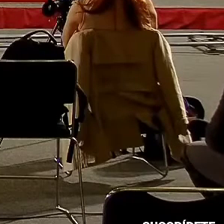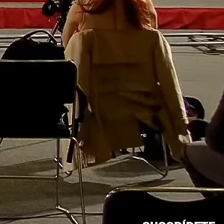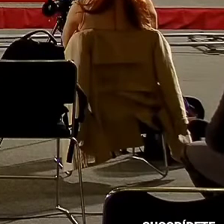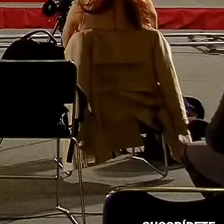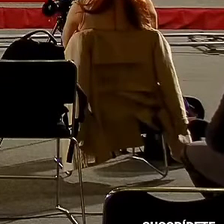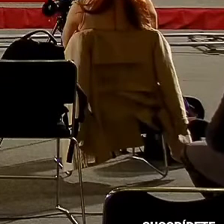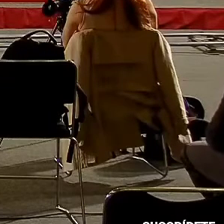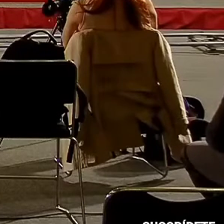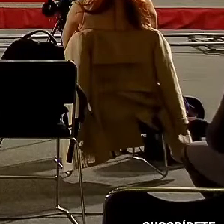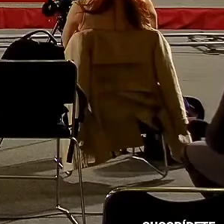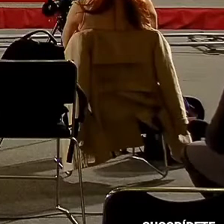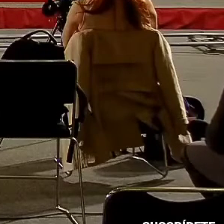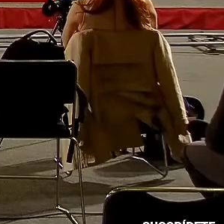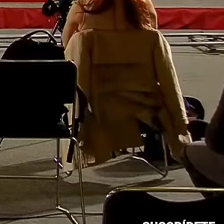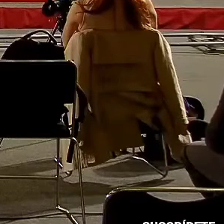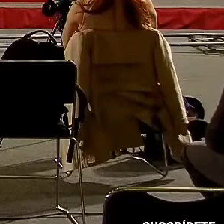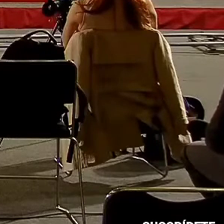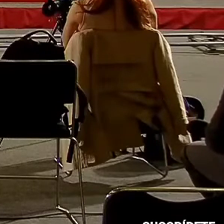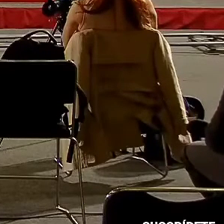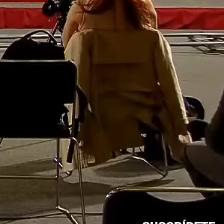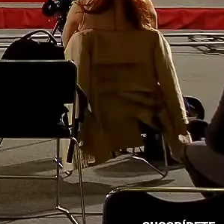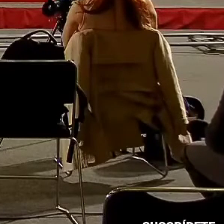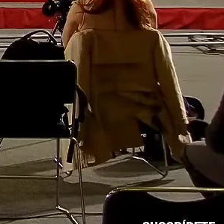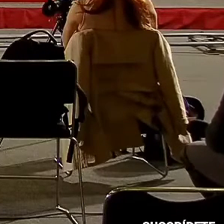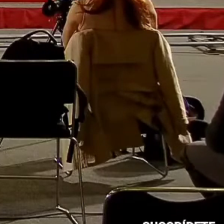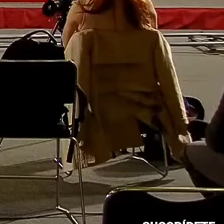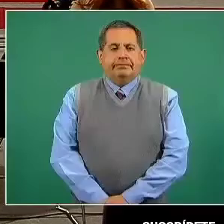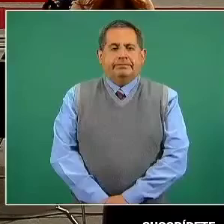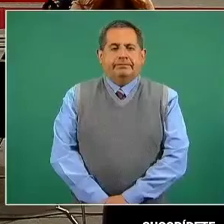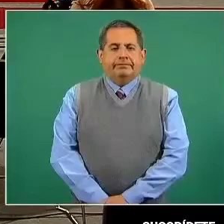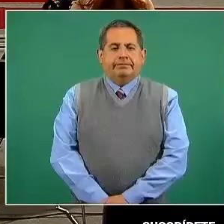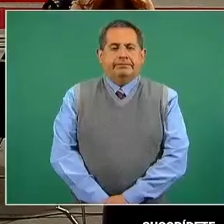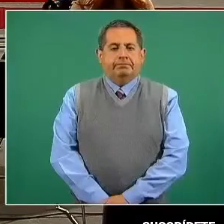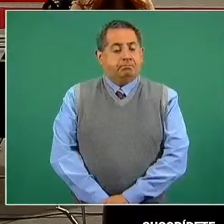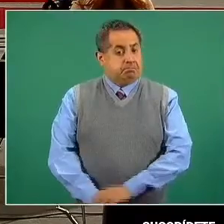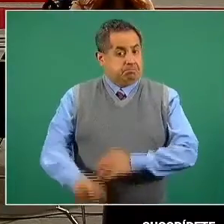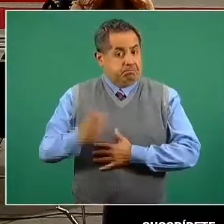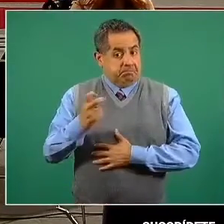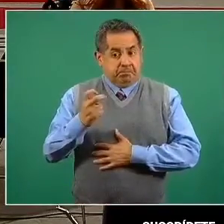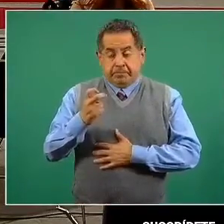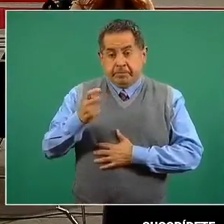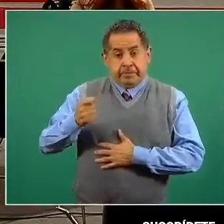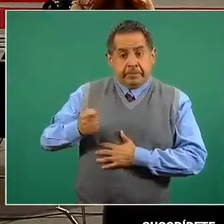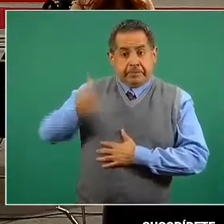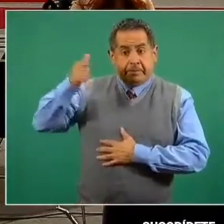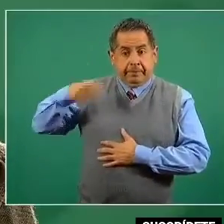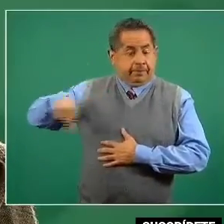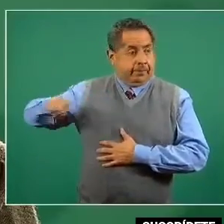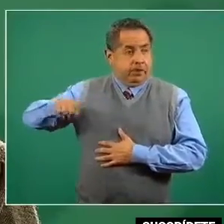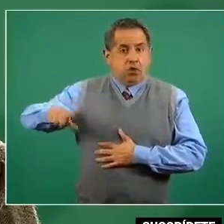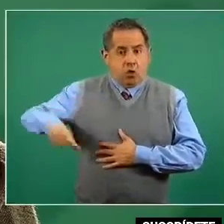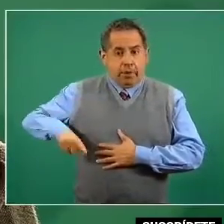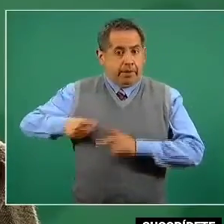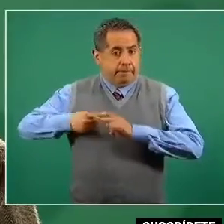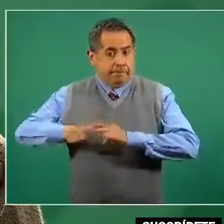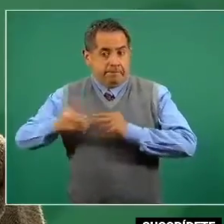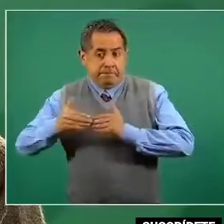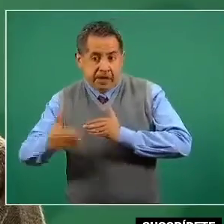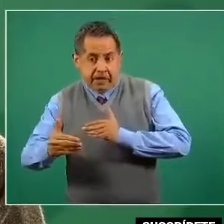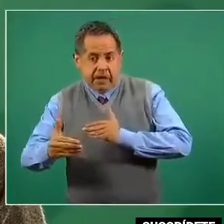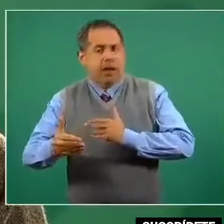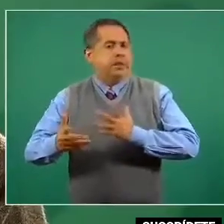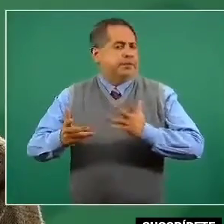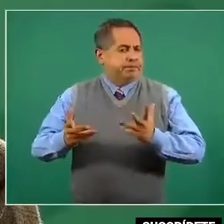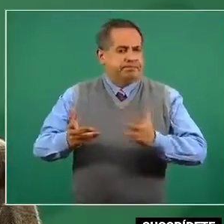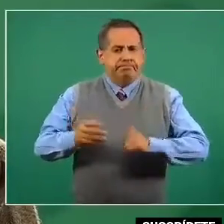por esto que, independientemente del coronavirus, desde que empezó esta administración, tenemos una